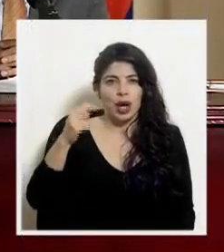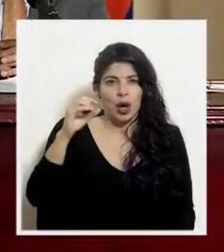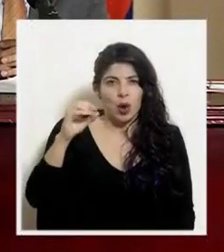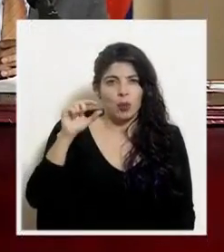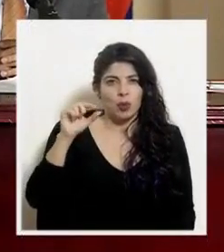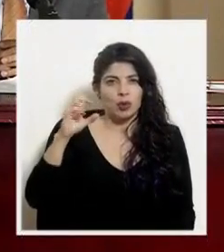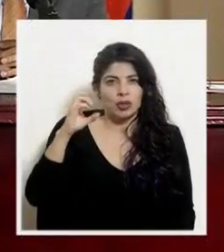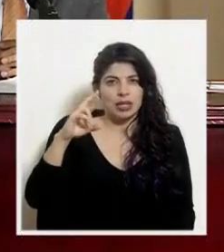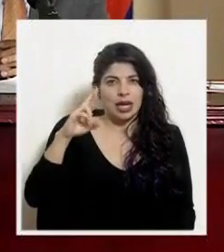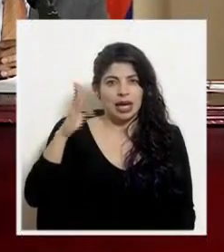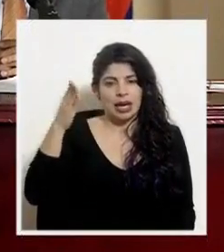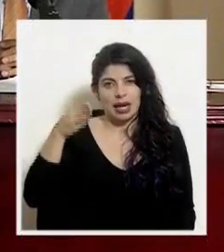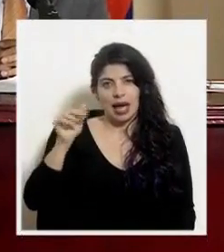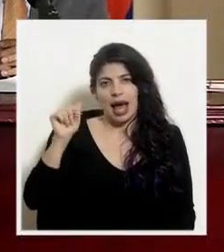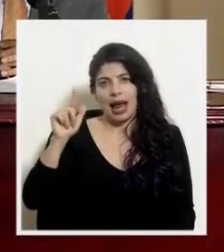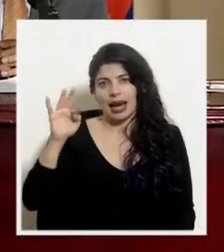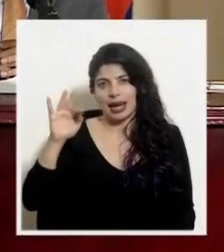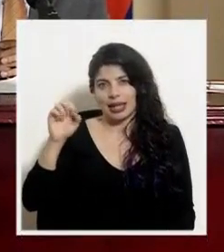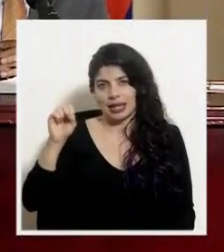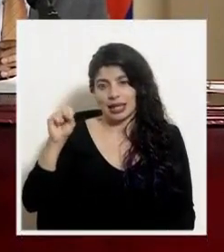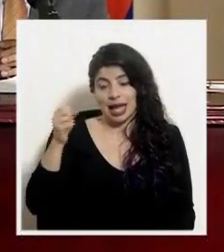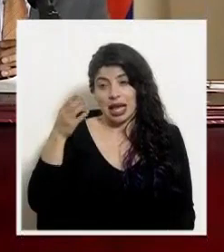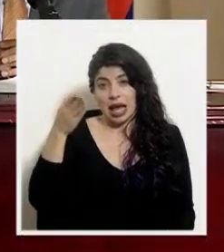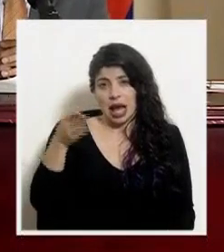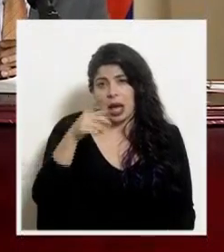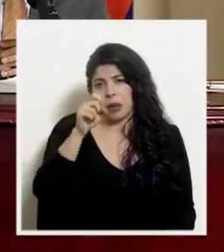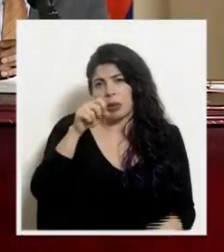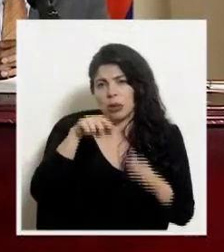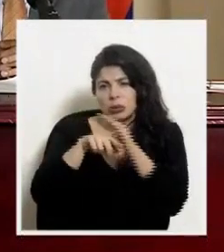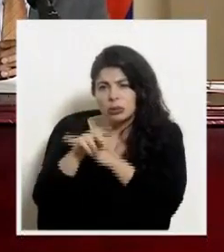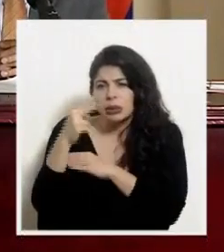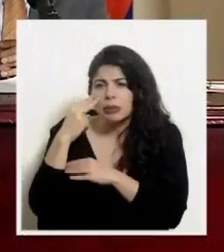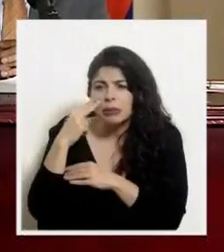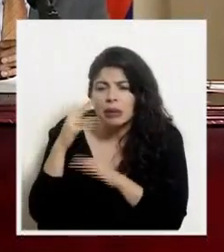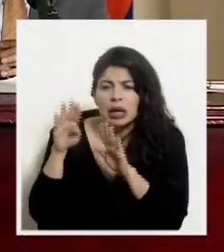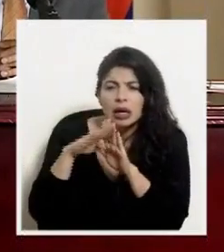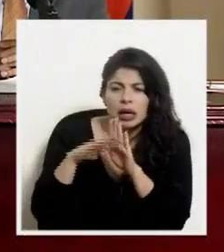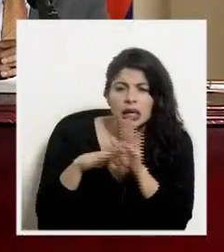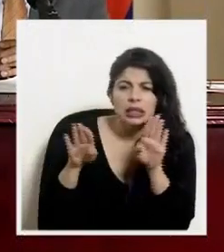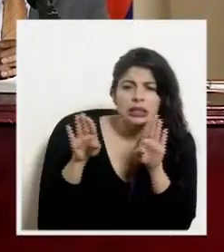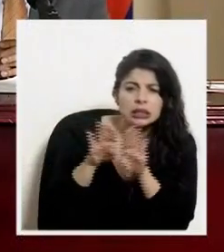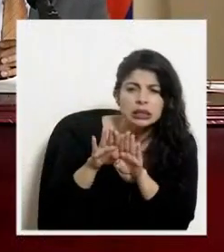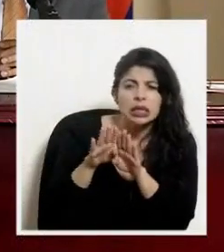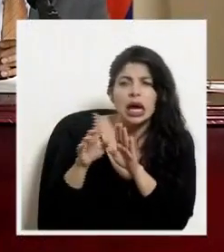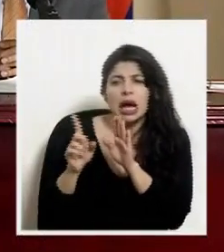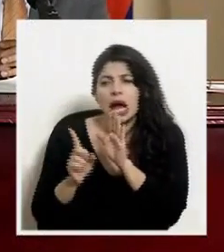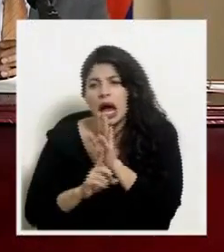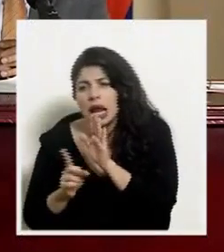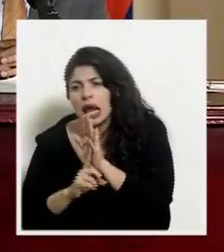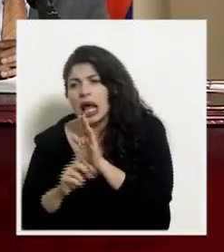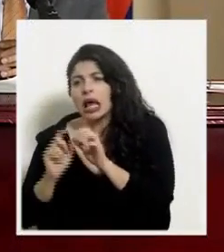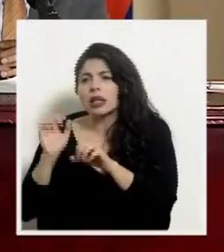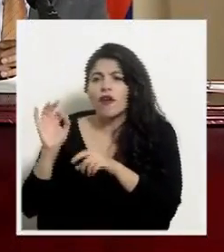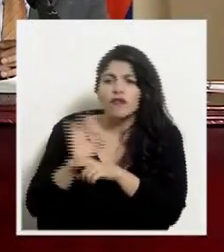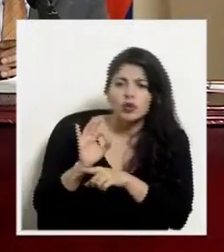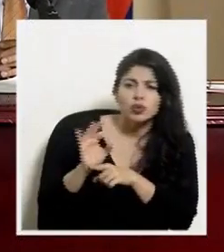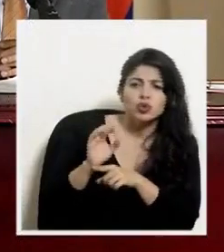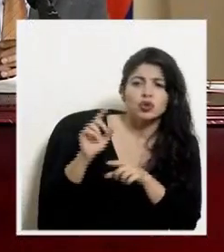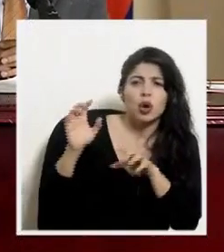presidencia.go.cr/inclinada-alertas para que a través de ese medio puedan consultar las medidas de cierre, apertura, operación y alertas en los distintos